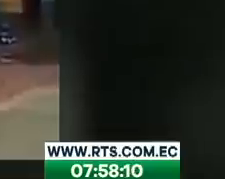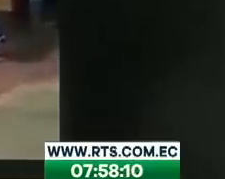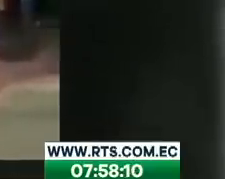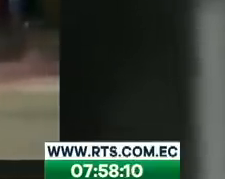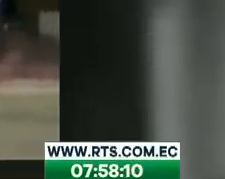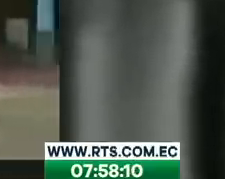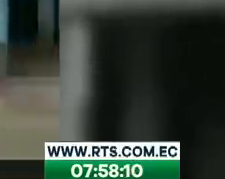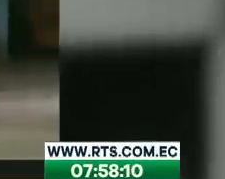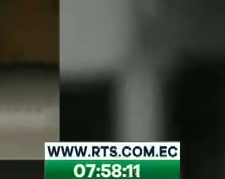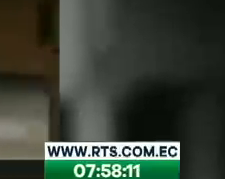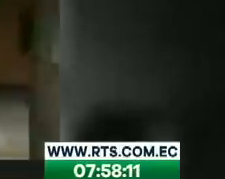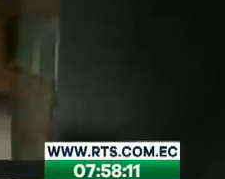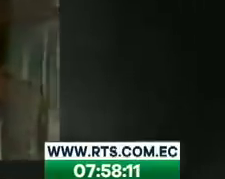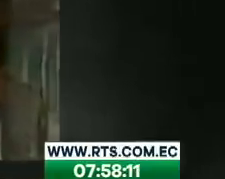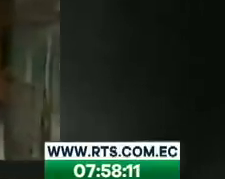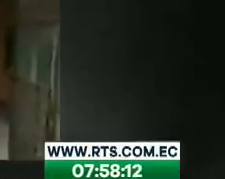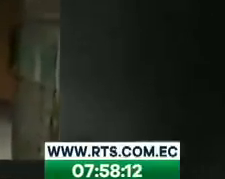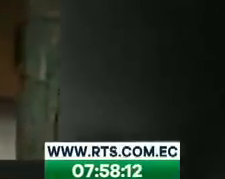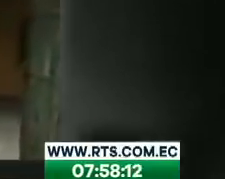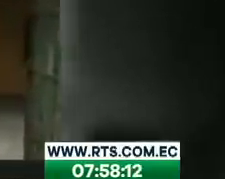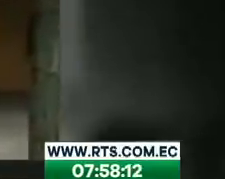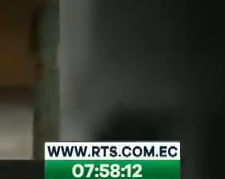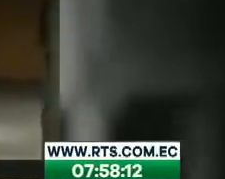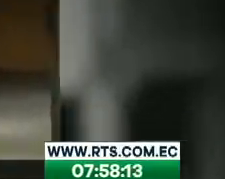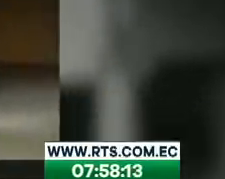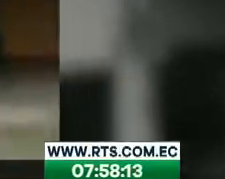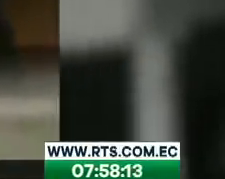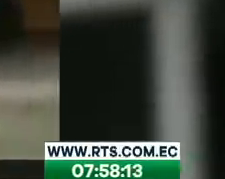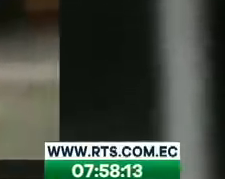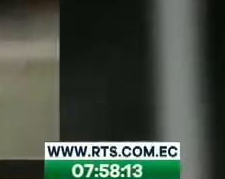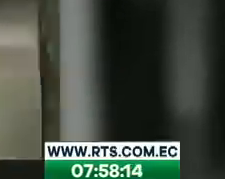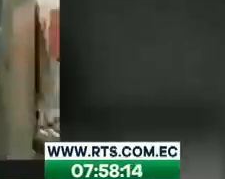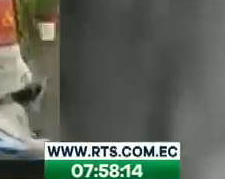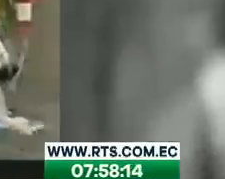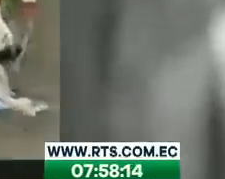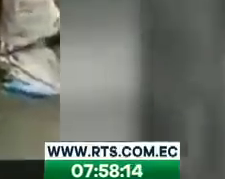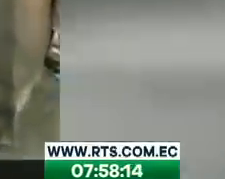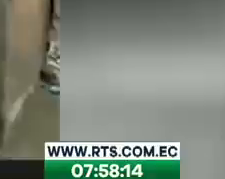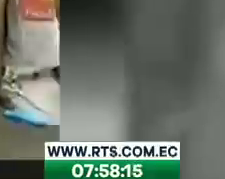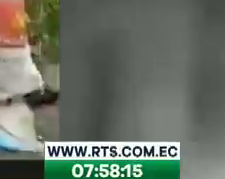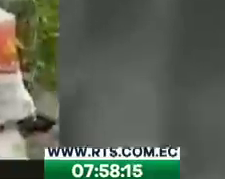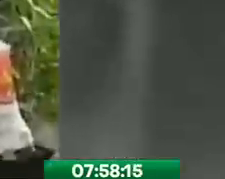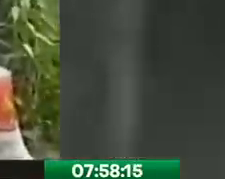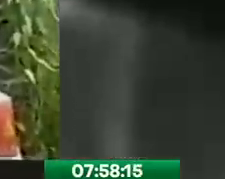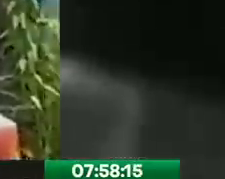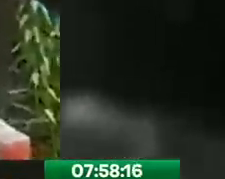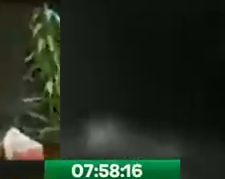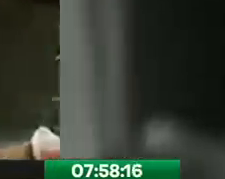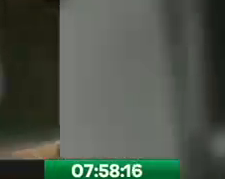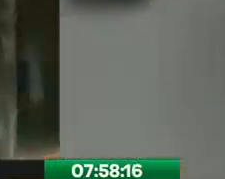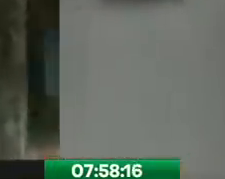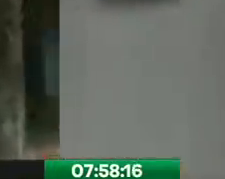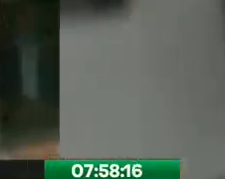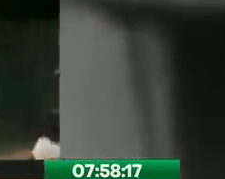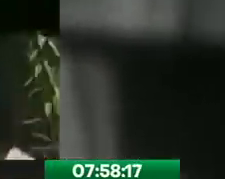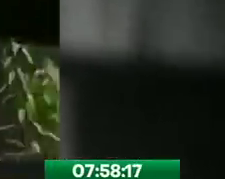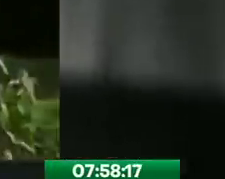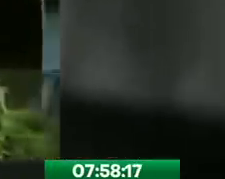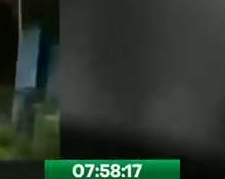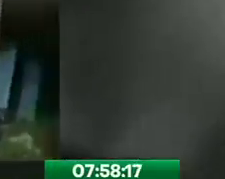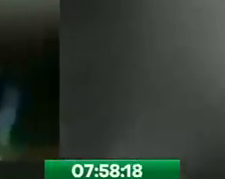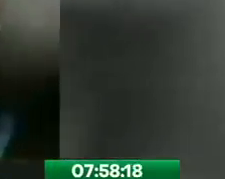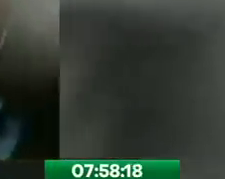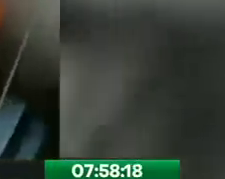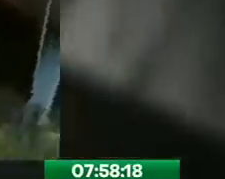que hay es determinación adiós no hay víctimas mortales ni heridos pero seguramente todo lo material pues se perdió afortunadamente aquello se